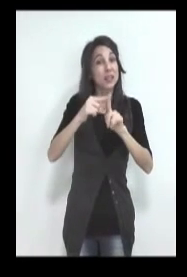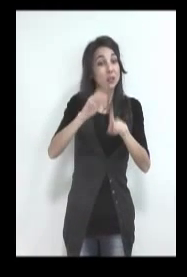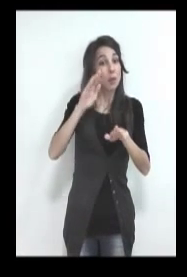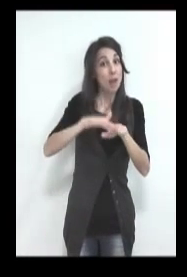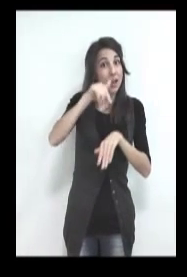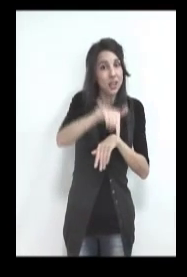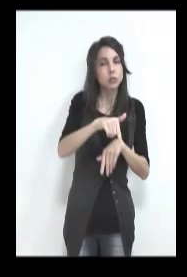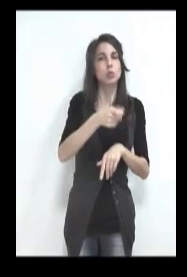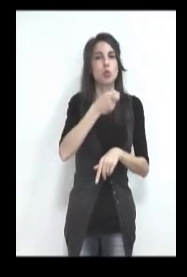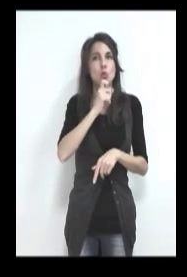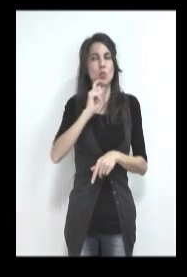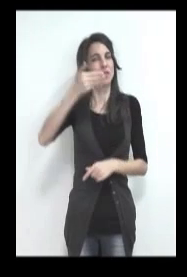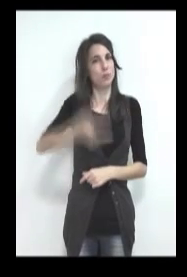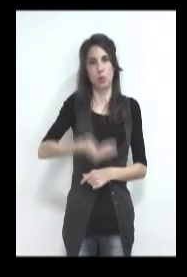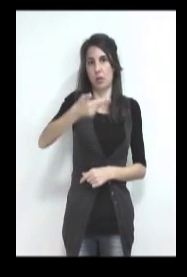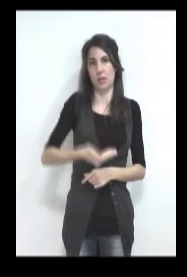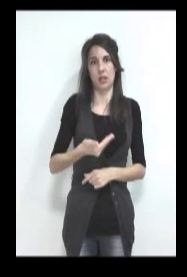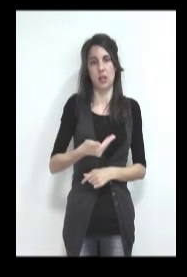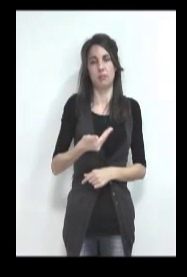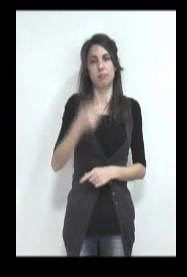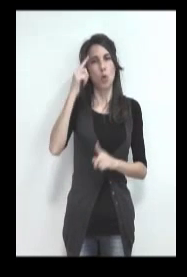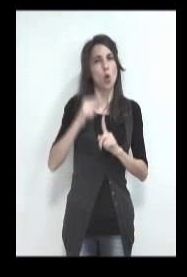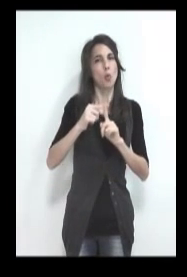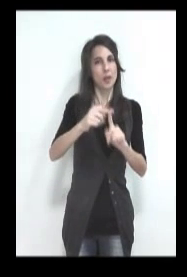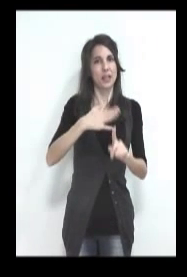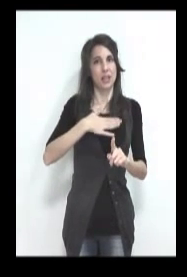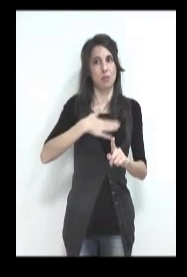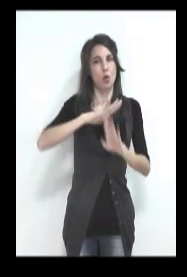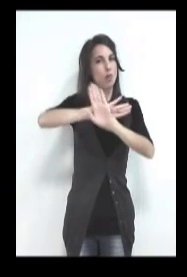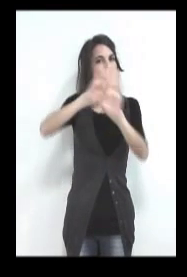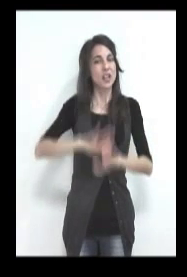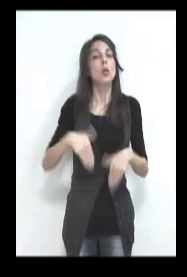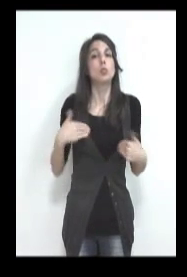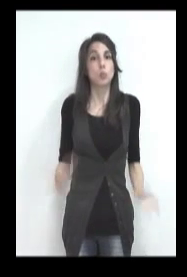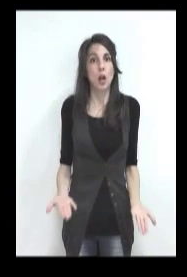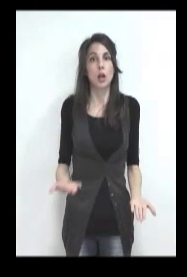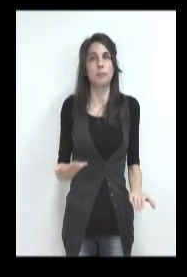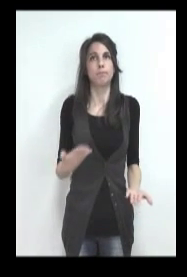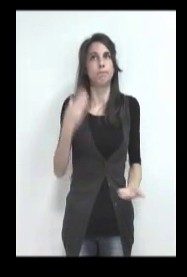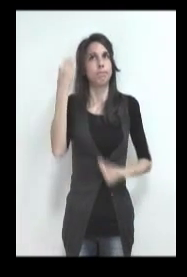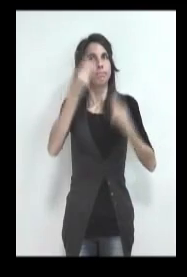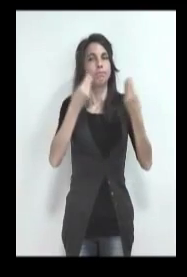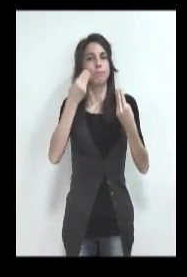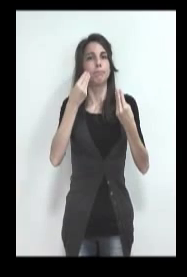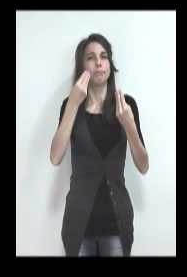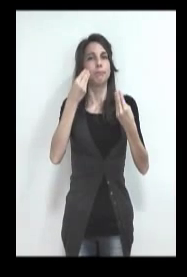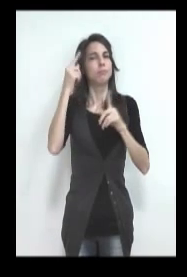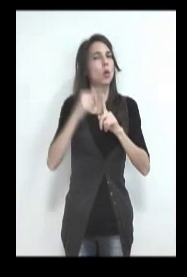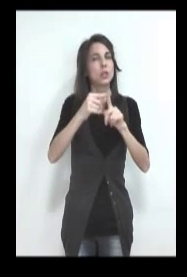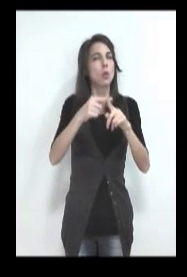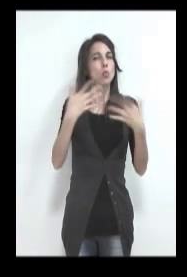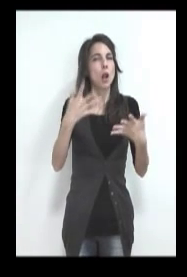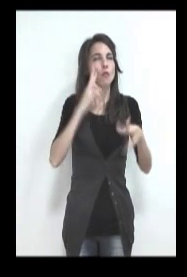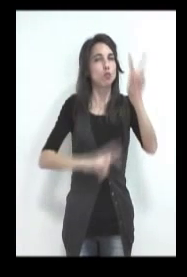es fundamental el objetivo final es entender que lo que estamos buscando es la autonomía de